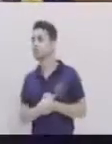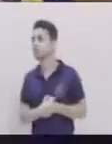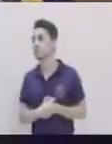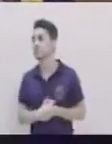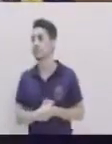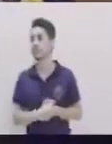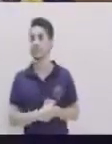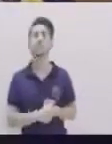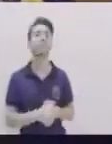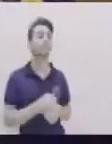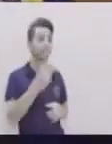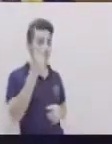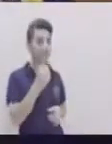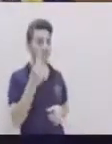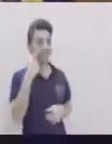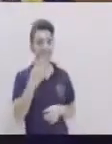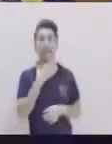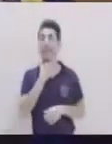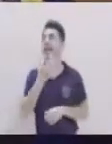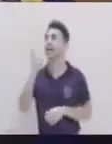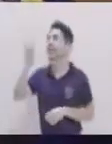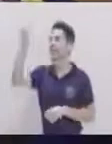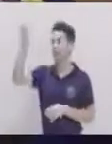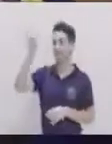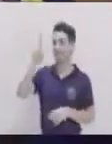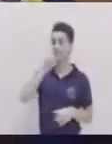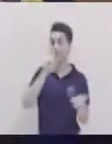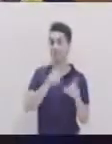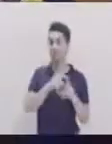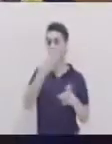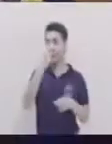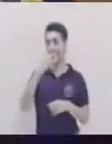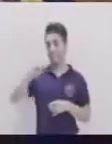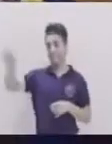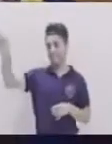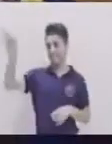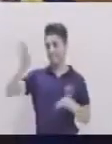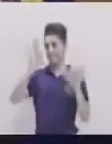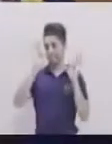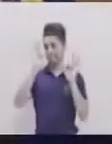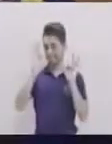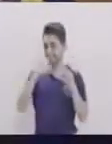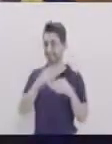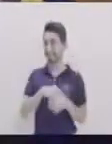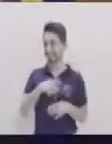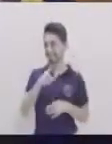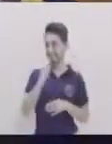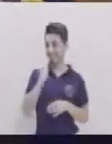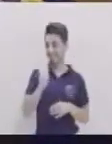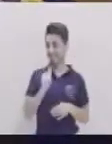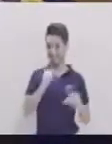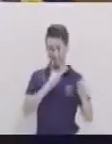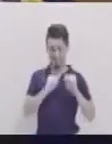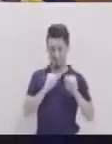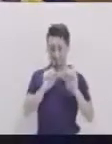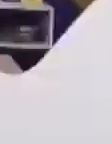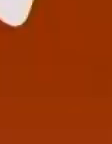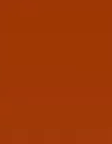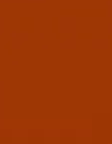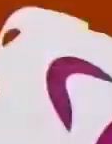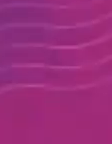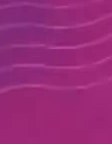Muy bien. Nuevamente, las jirafas y los elefantes. Excelente, son un gran equipo de